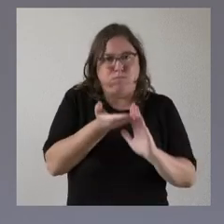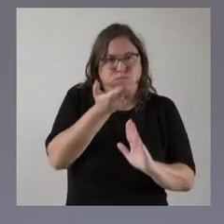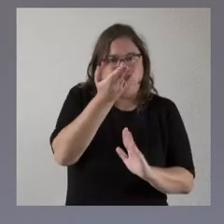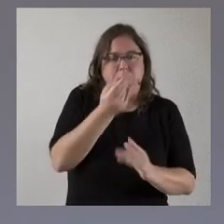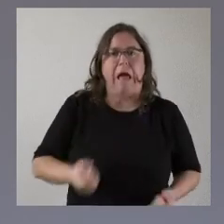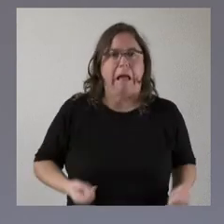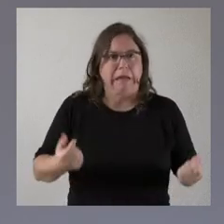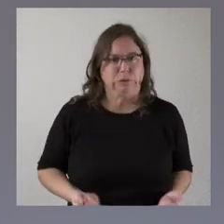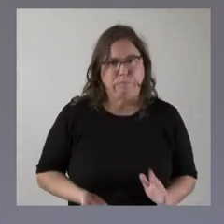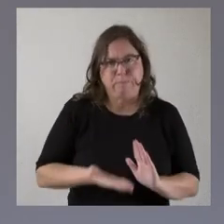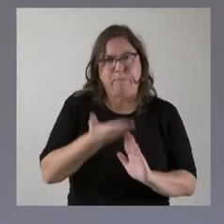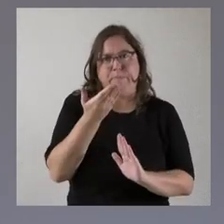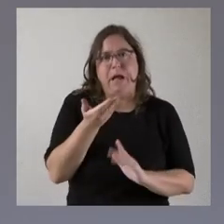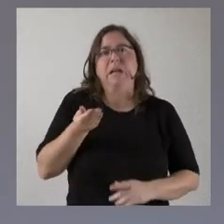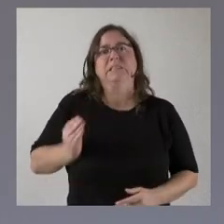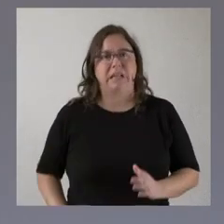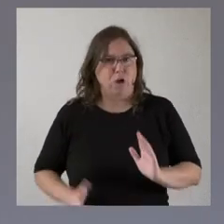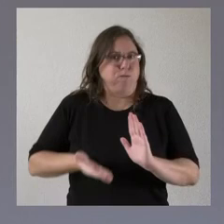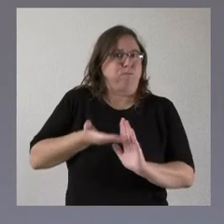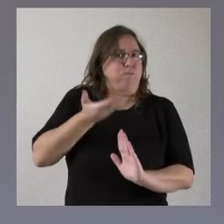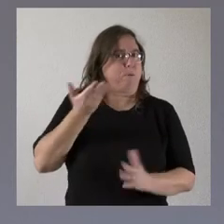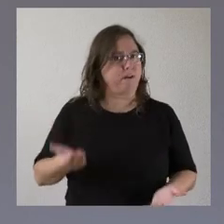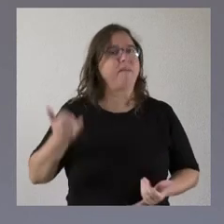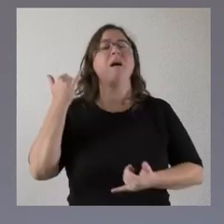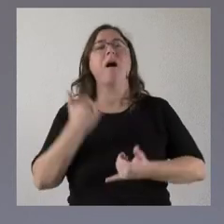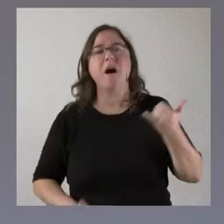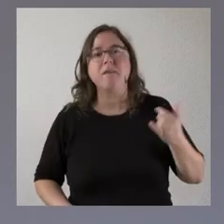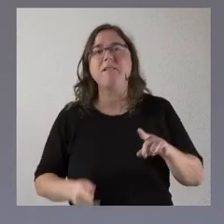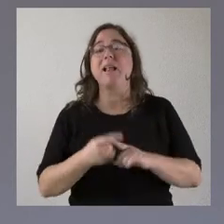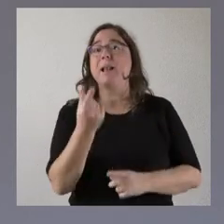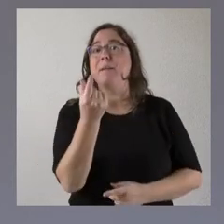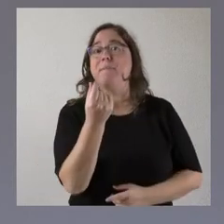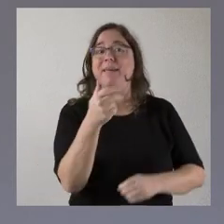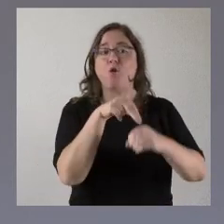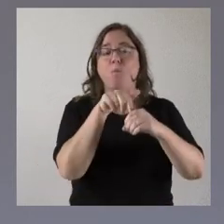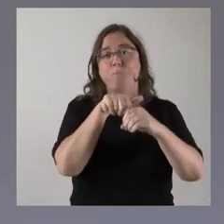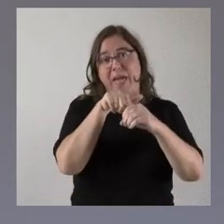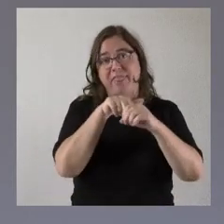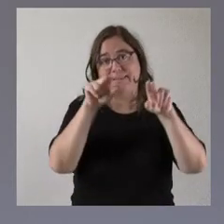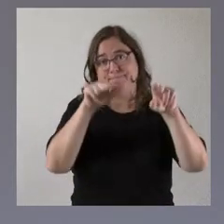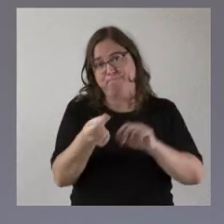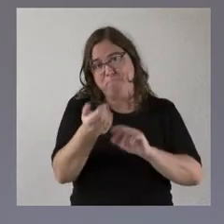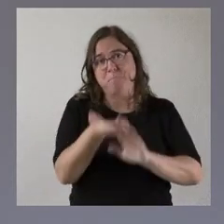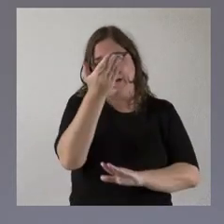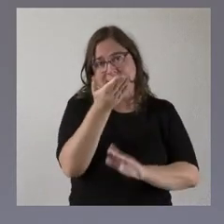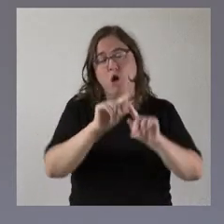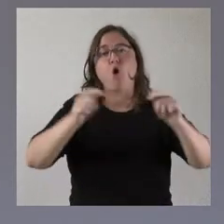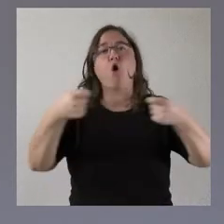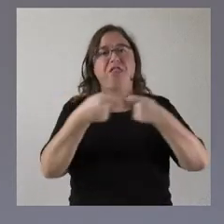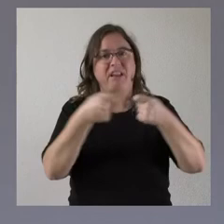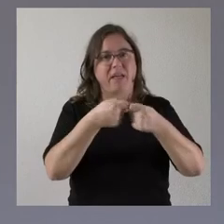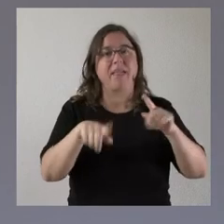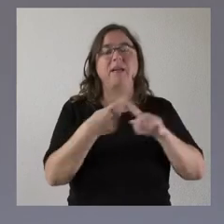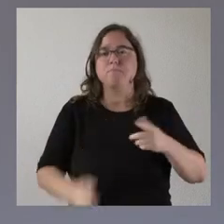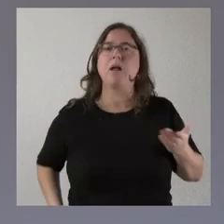de costes el aumento de los salarios y se han incrementado tanto el precio de las plazas acertadas como el precio de las plazas que